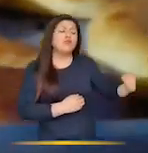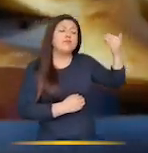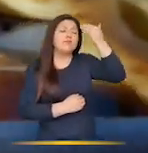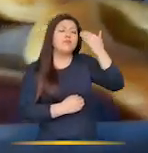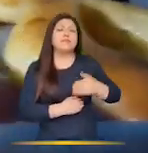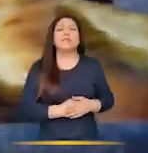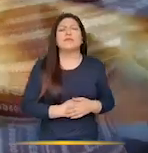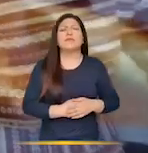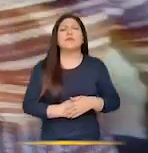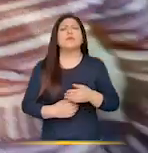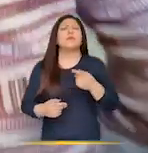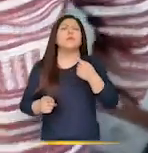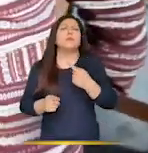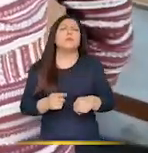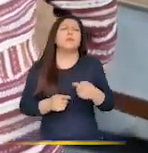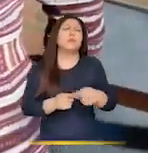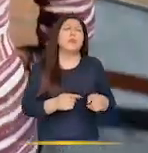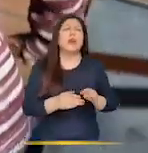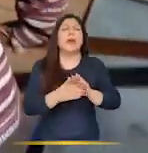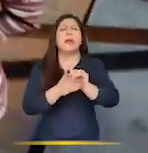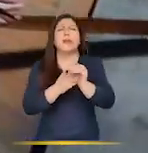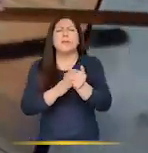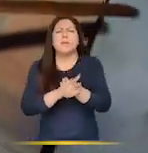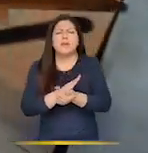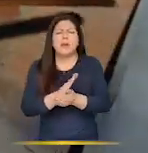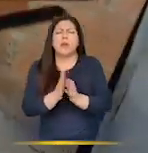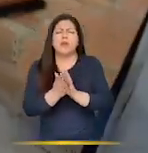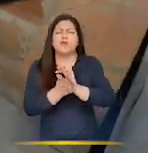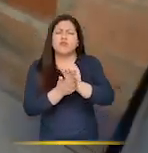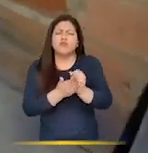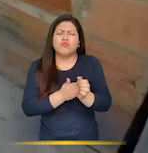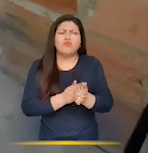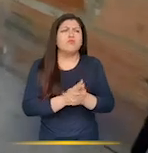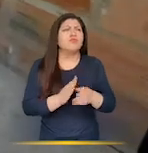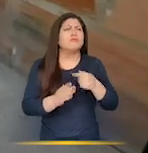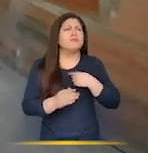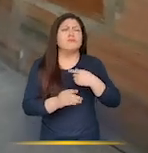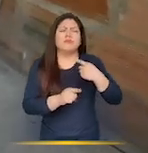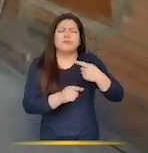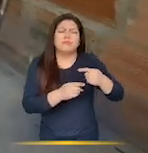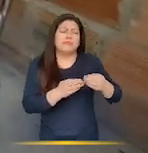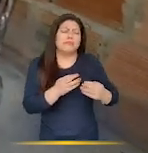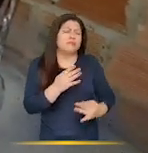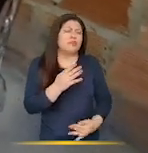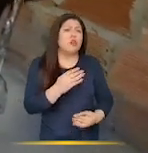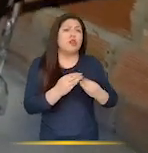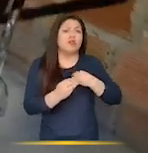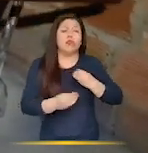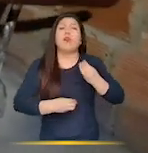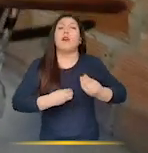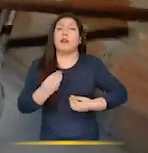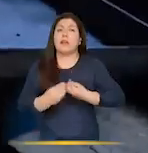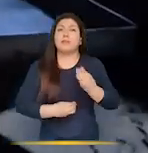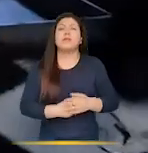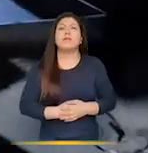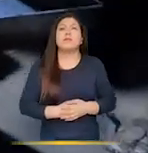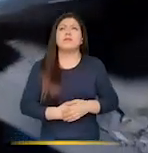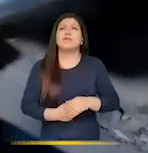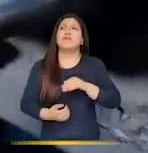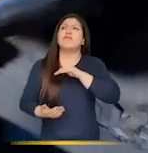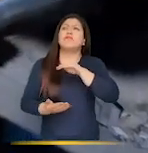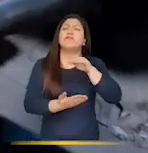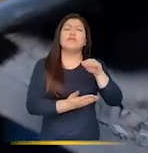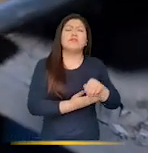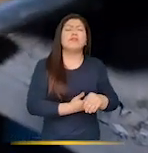pan. Yo hago garbitas, hago arepas de pelao, hago de todo lo que se me encargue,